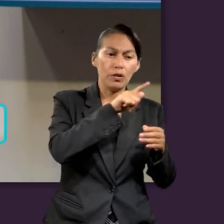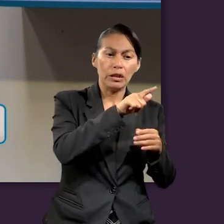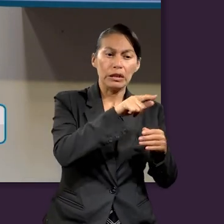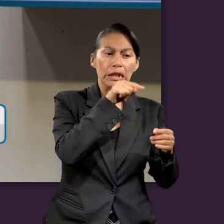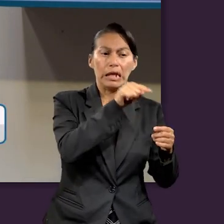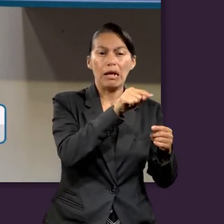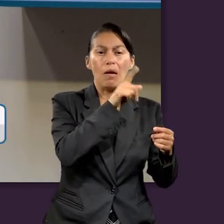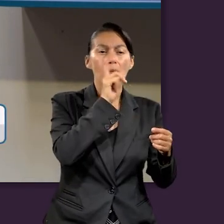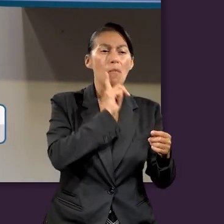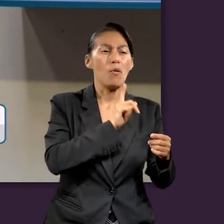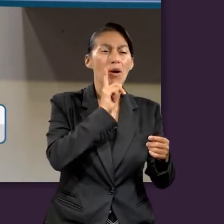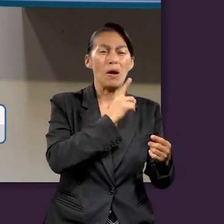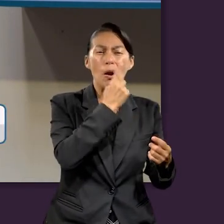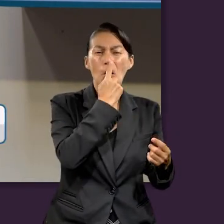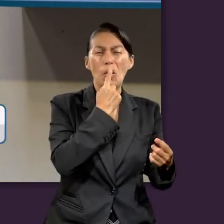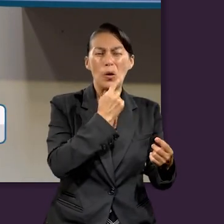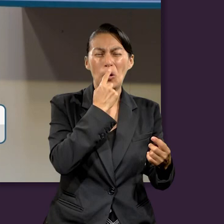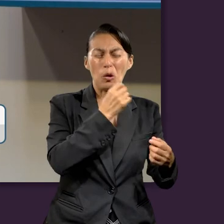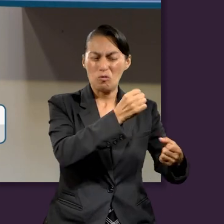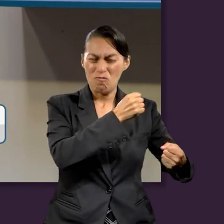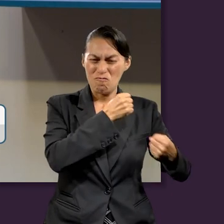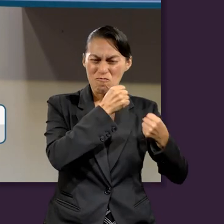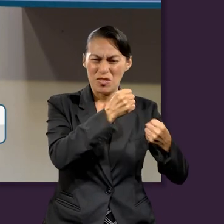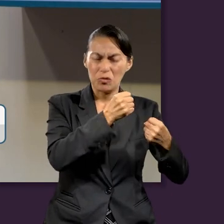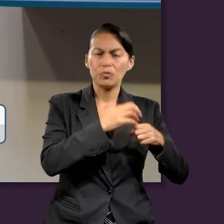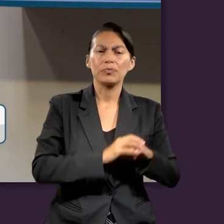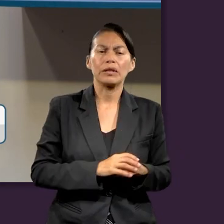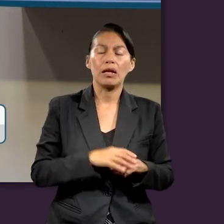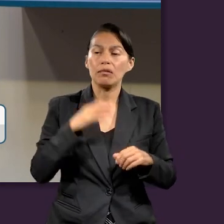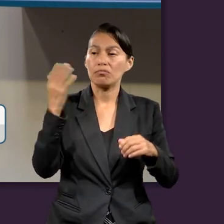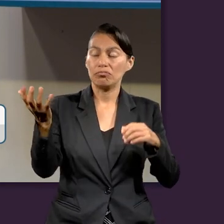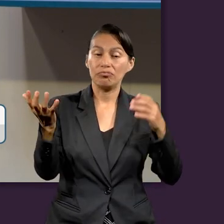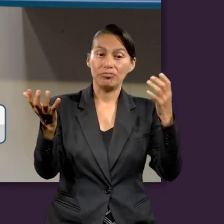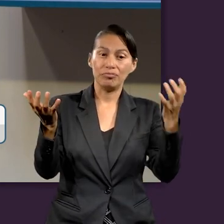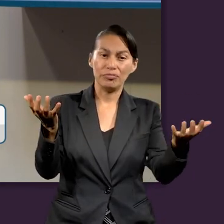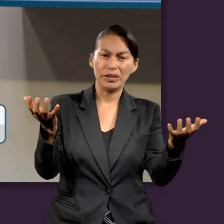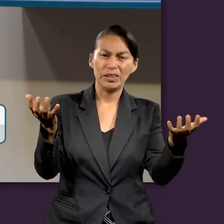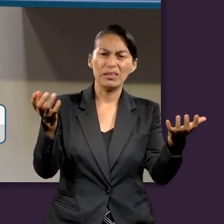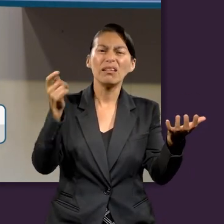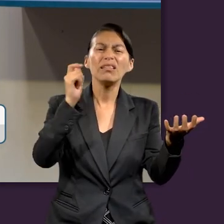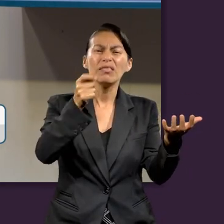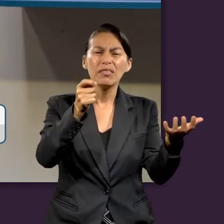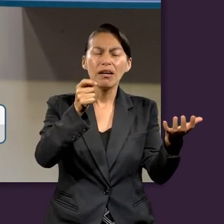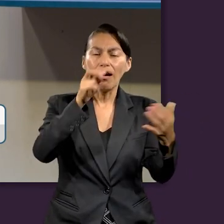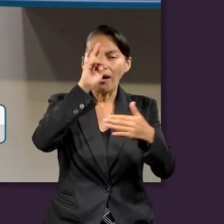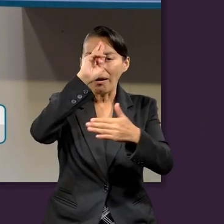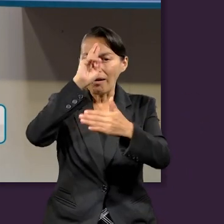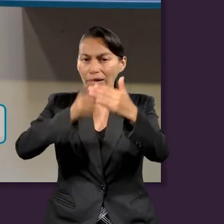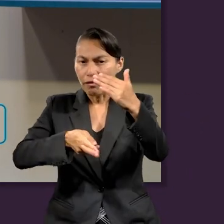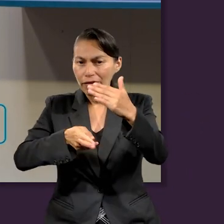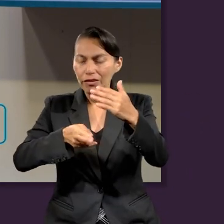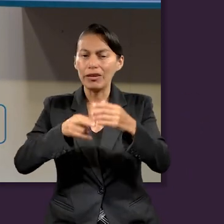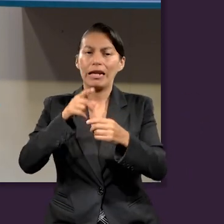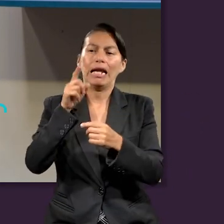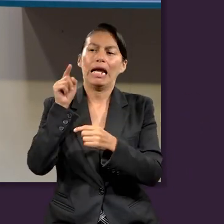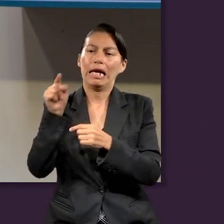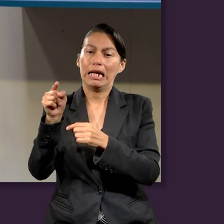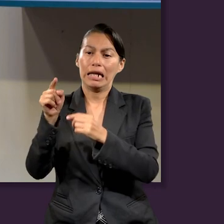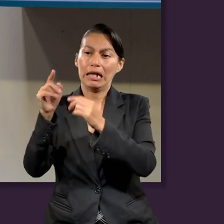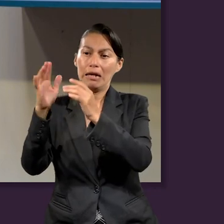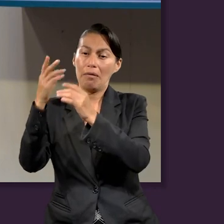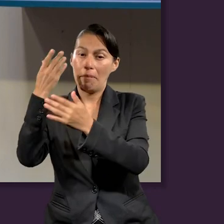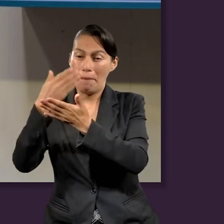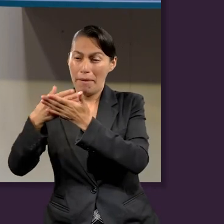registrada en el capítulo 17. Un sistema religioso en el cual en la primera mujer de blanco